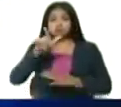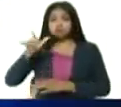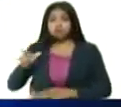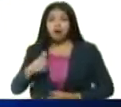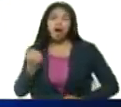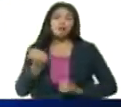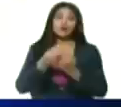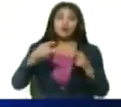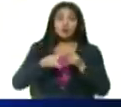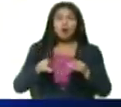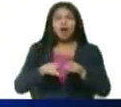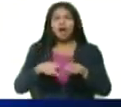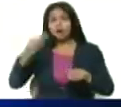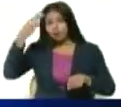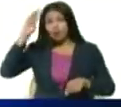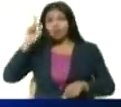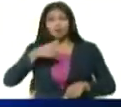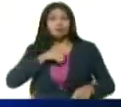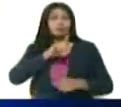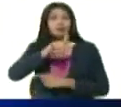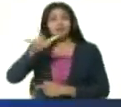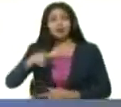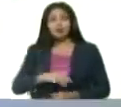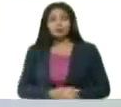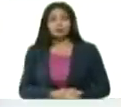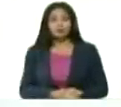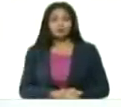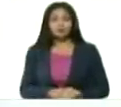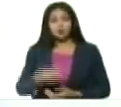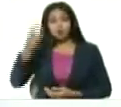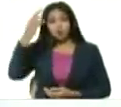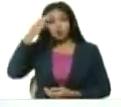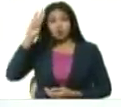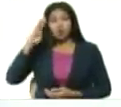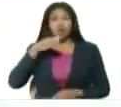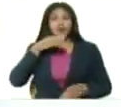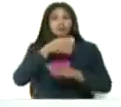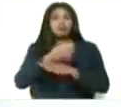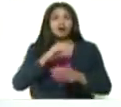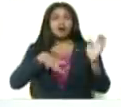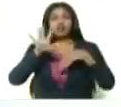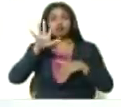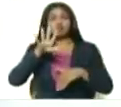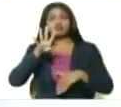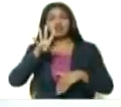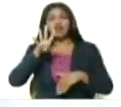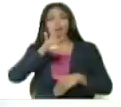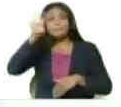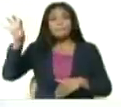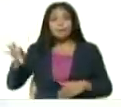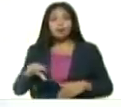a apoyar, igual que Cuba. Cuba ha mandado médicos y médicas a 14 países del mundo,